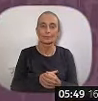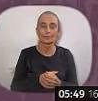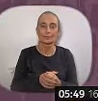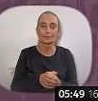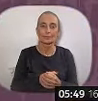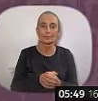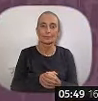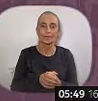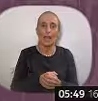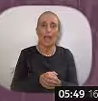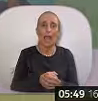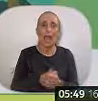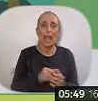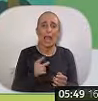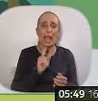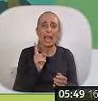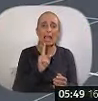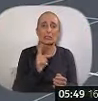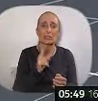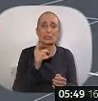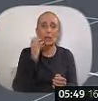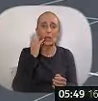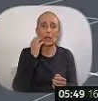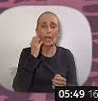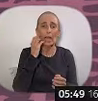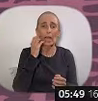¡No, señor Gato! ¡Quieto! ¡Fuera!